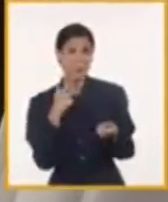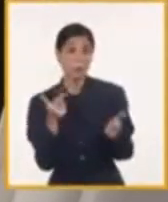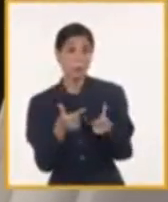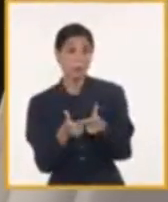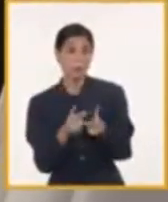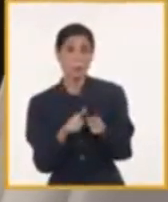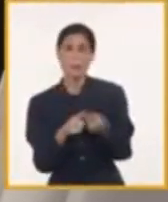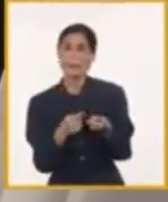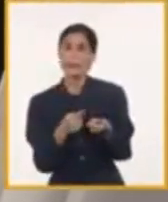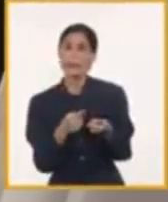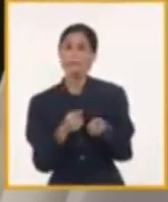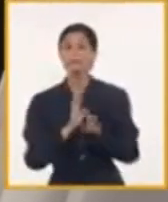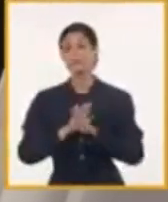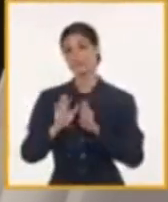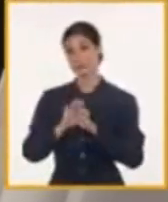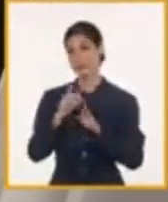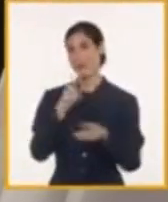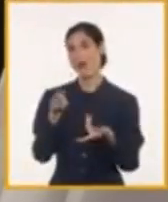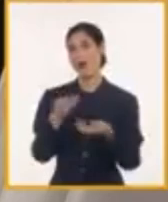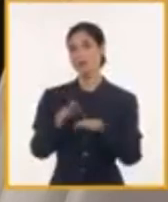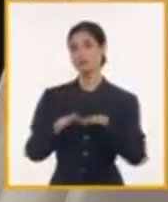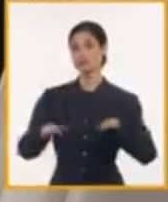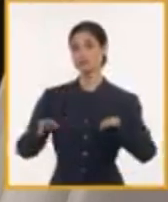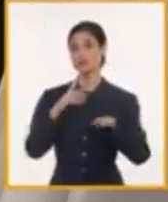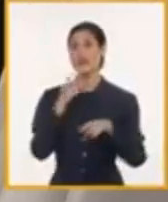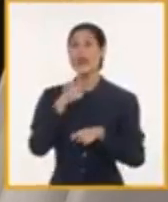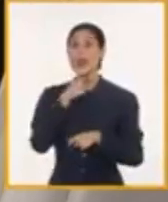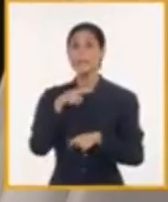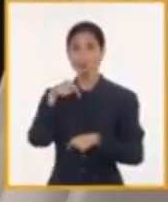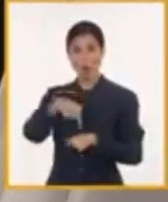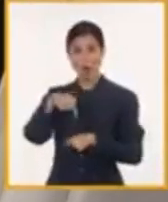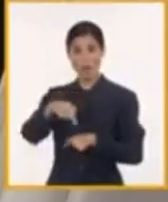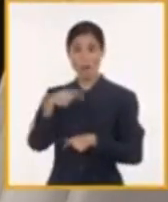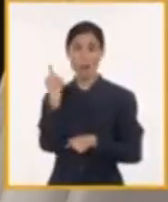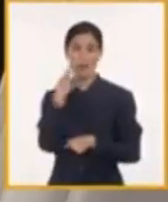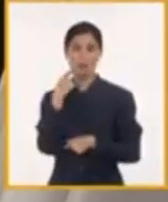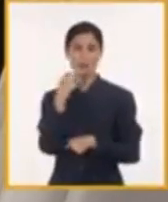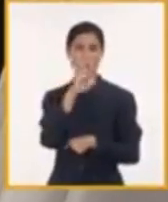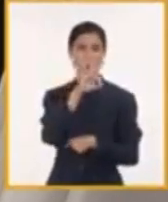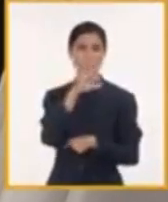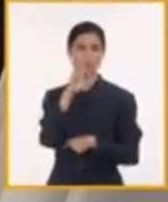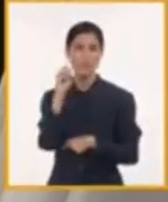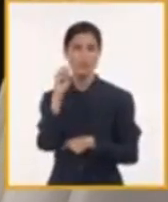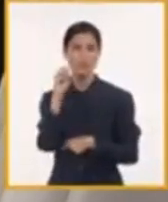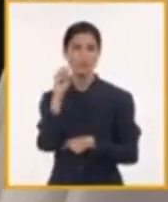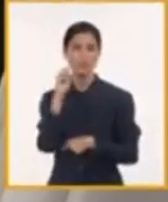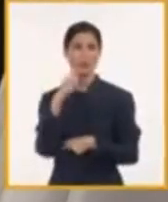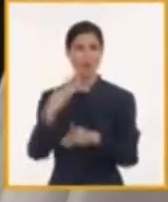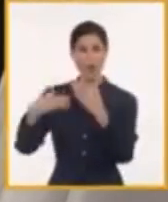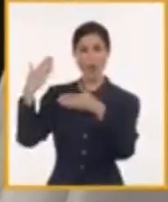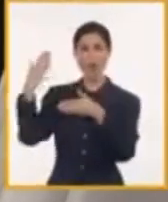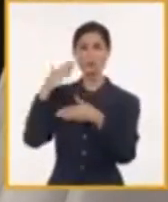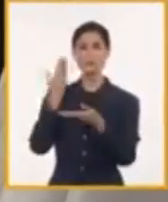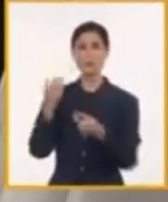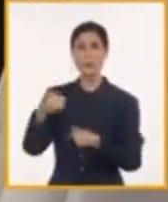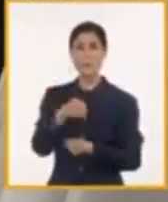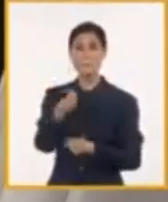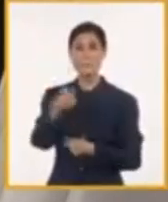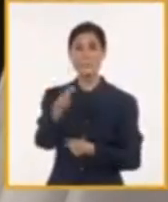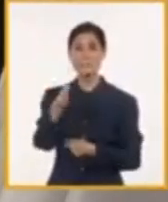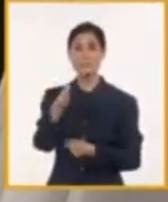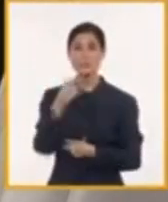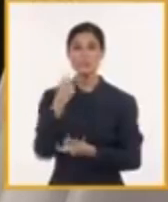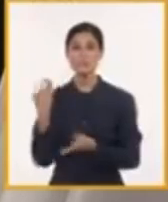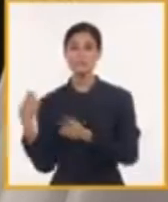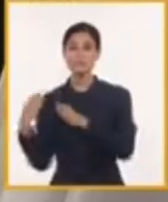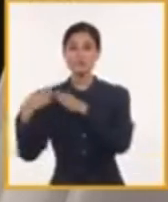se explicaba que los grandes volúmenes de pescado que nosotros tuvimos en los años 80 no eran de nuestra plataforma. Venían de Perú, de frente a la costa peruana,